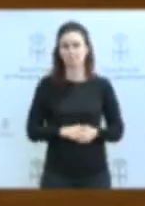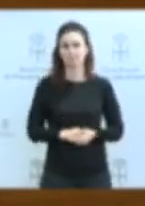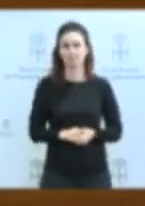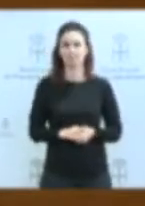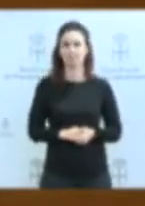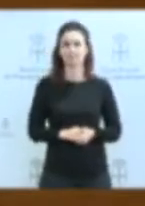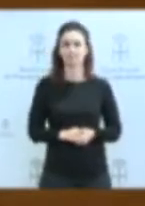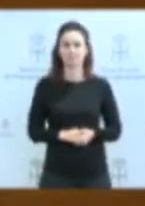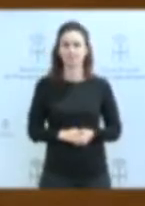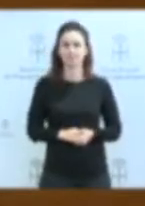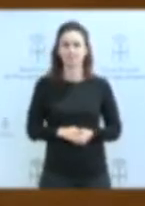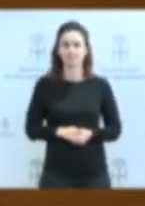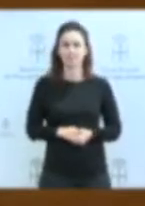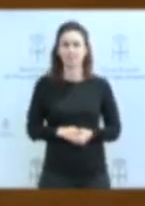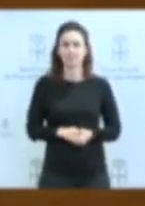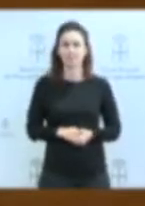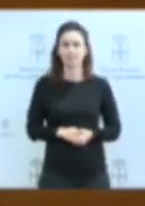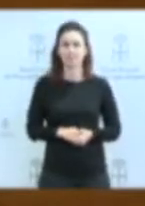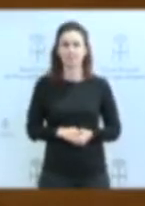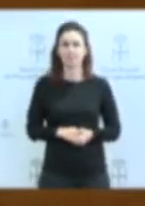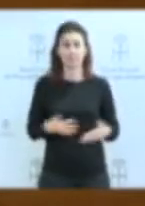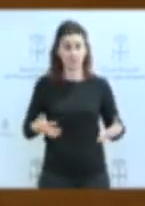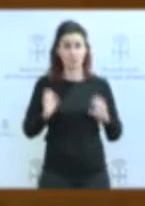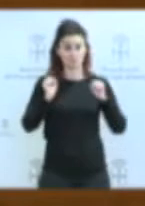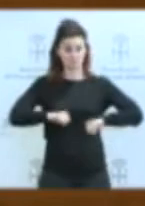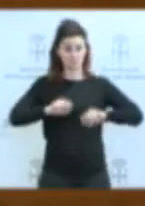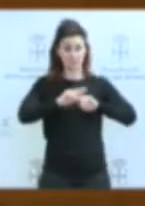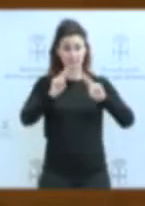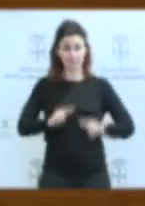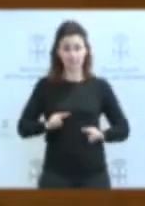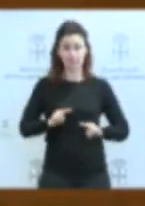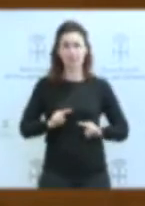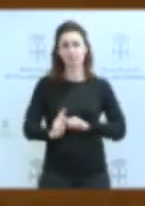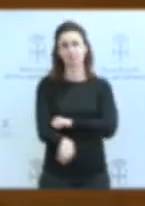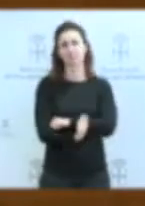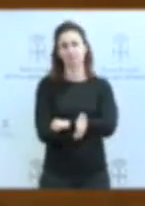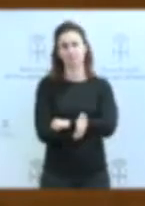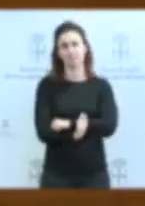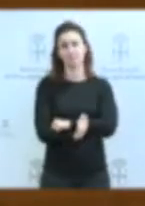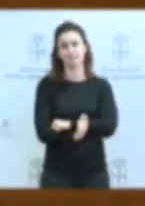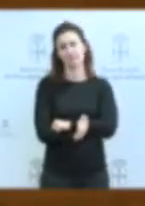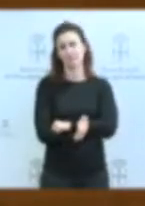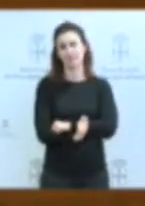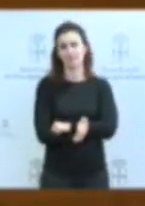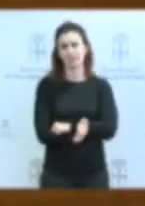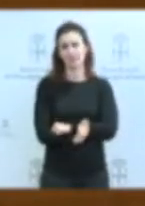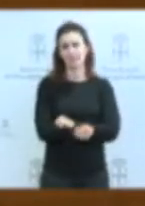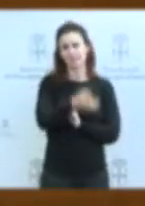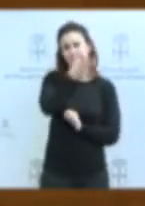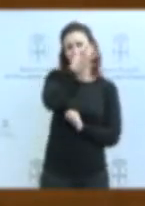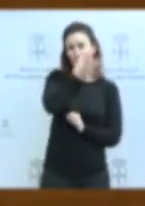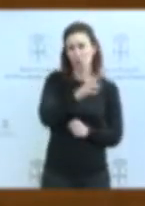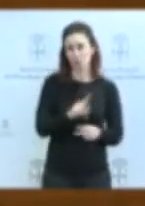Mire, en el convenio internacional ustedes hacen trampa mediante un par de trucos también. Ustedes no eligen aeropuertos en los que operen líneas low